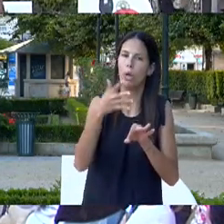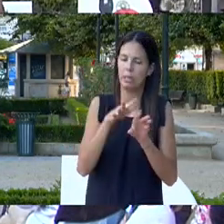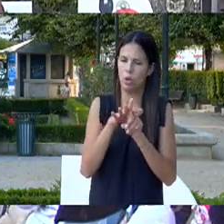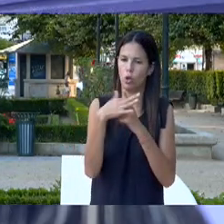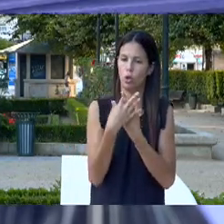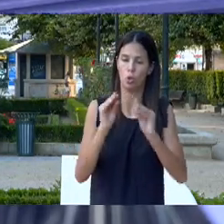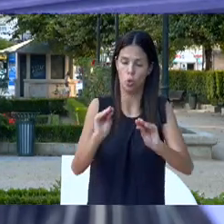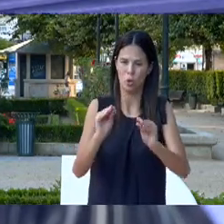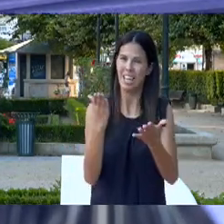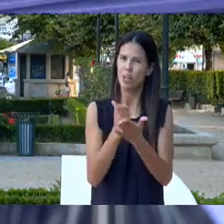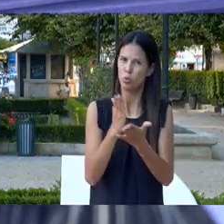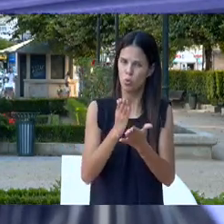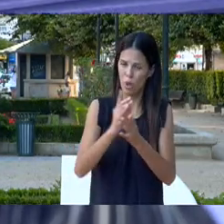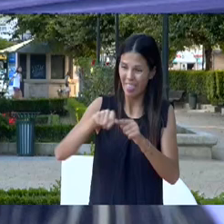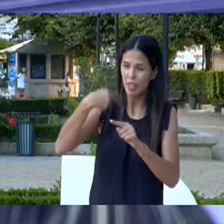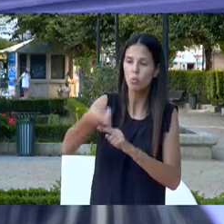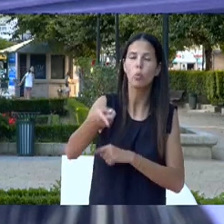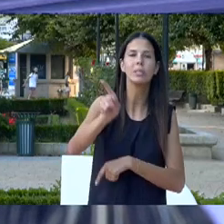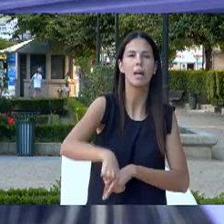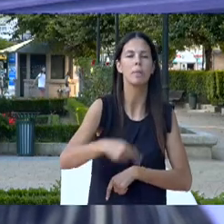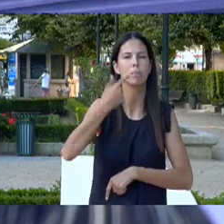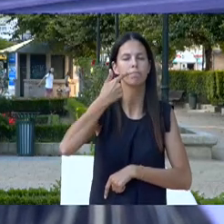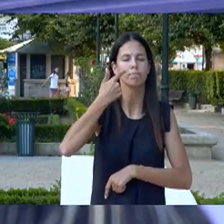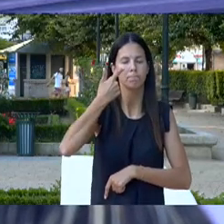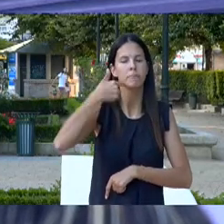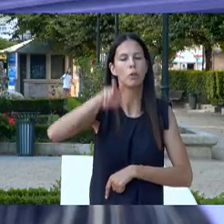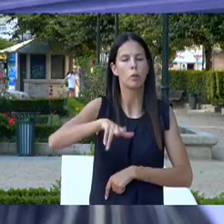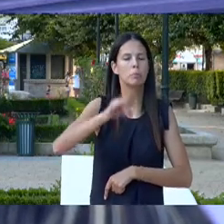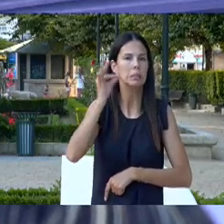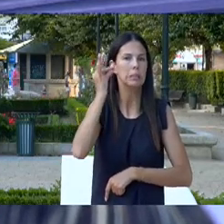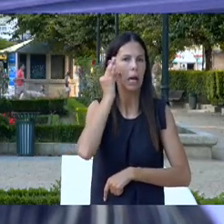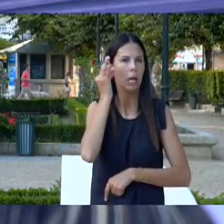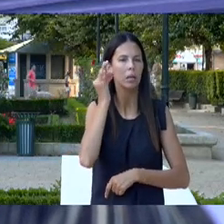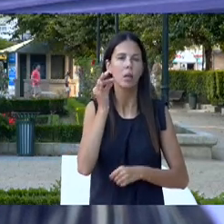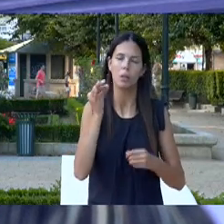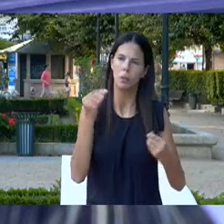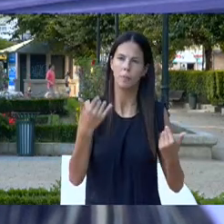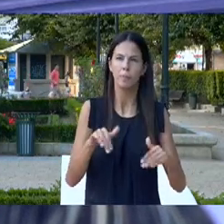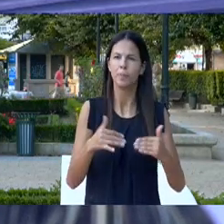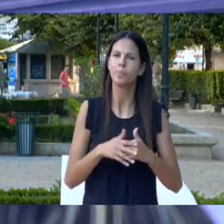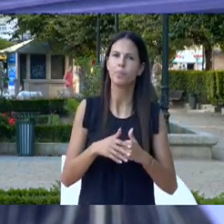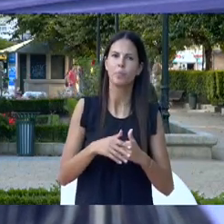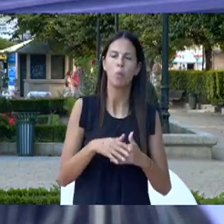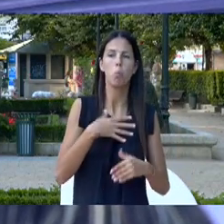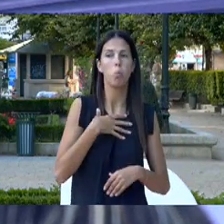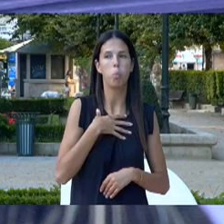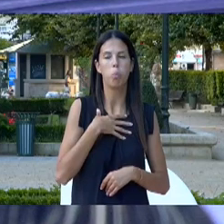puido estudiar, tamén lle recoñecemos, bueno, pois, que ela enfrentou, non?